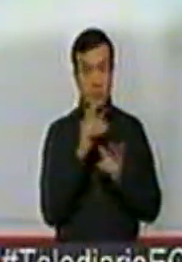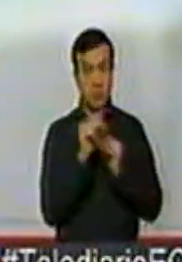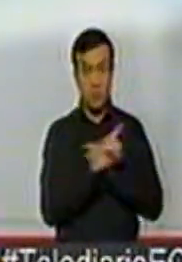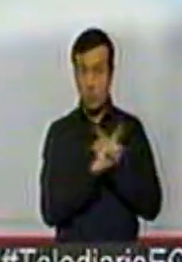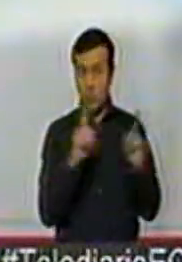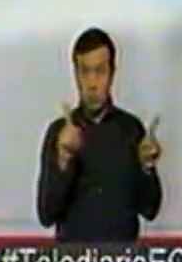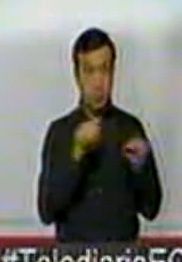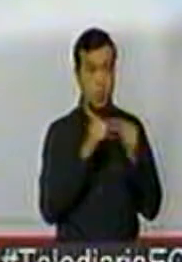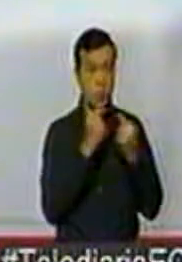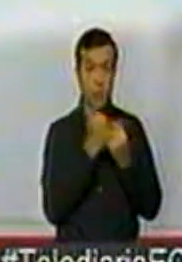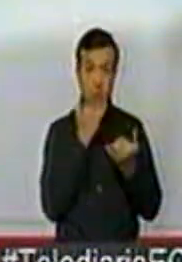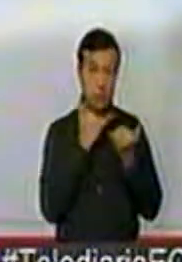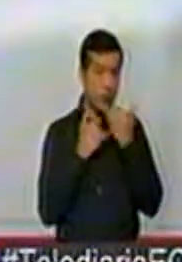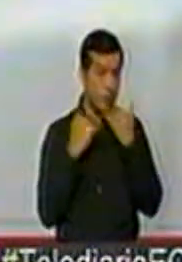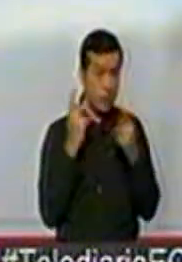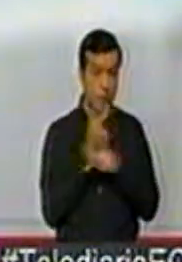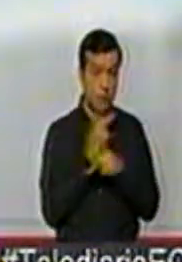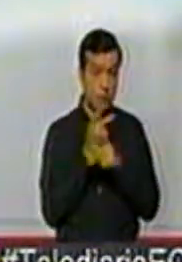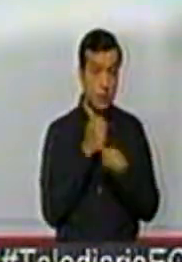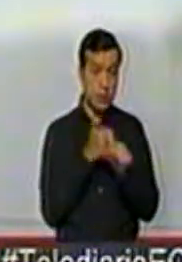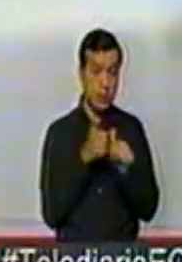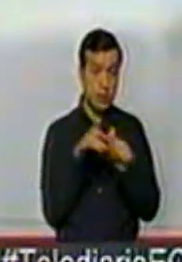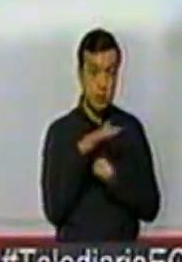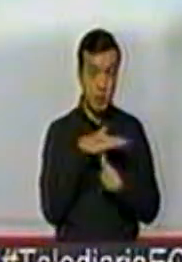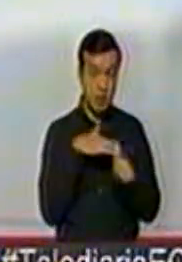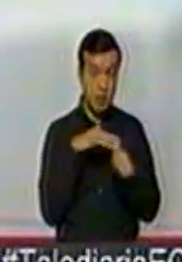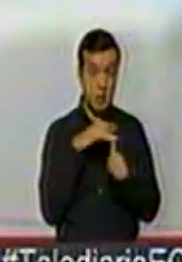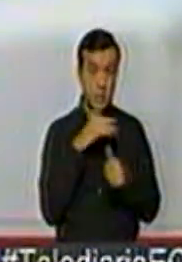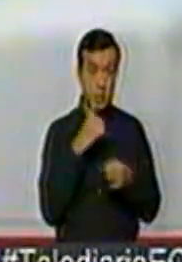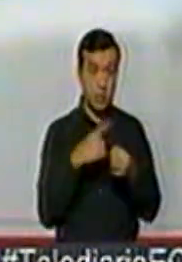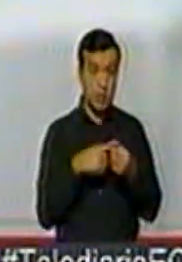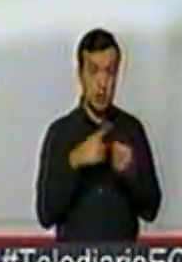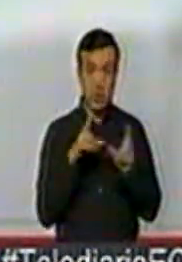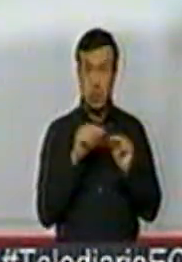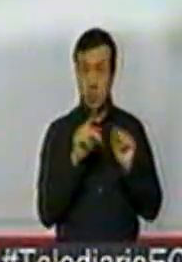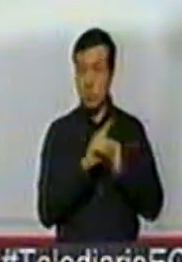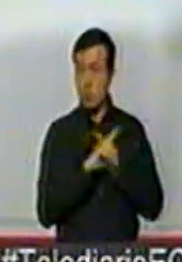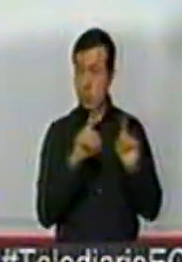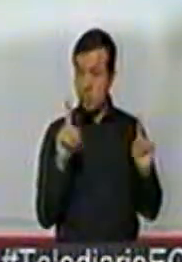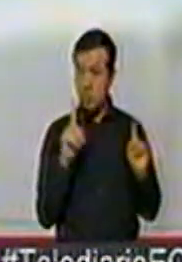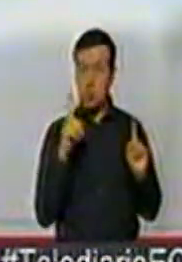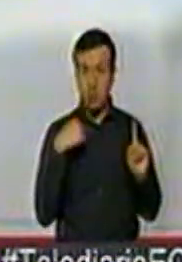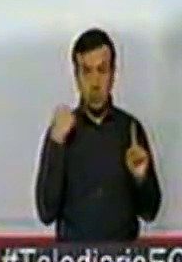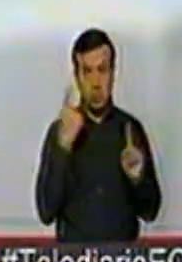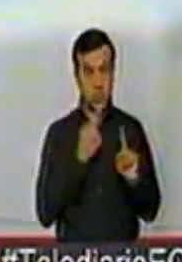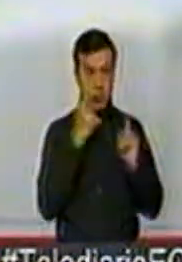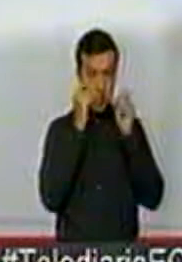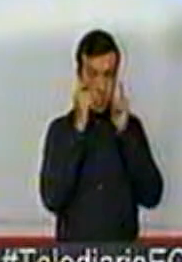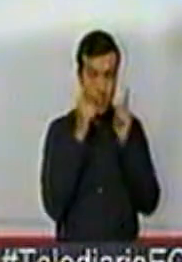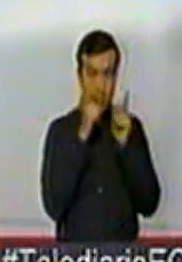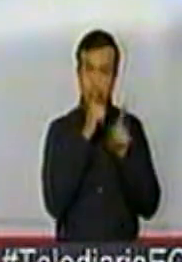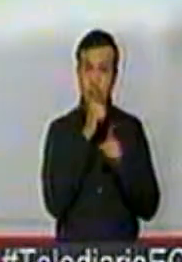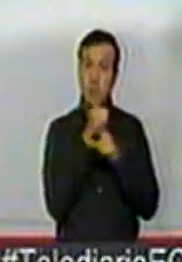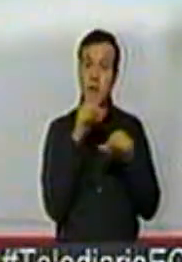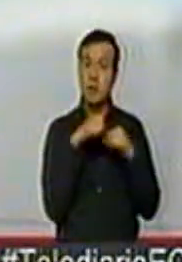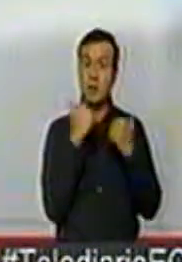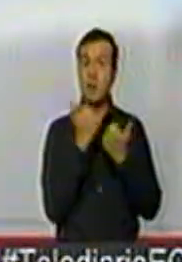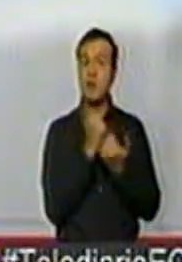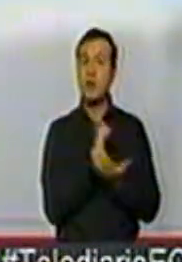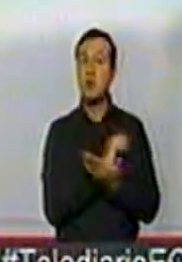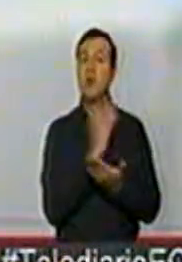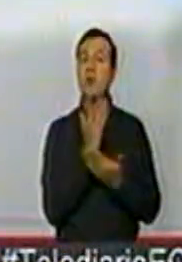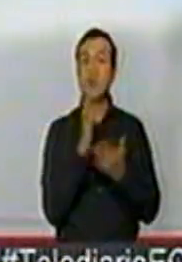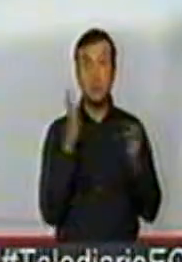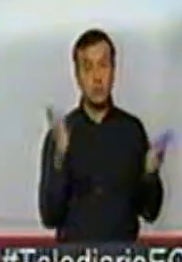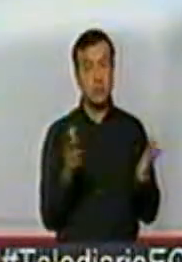estos grupos irregulares tan cerca incluso de nuestra capital. Así que nosotros vamos a estar expectantes, y como Asamblea Nacional también hacemos un